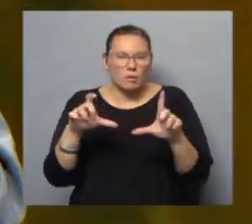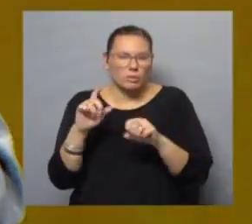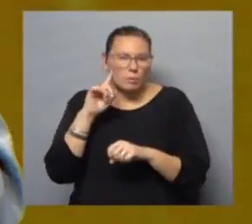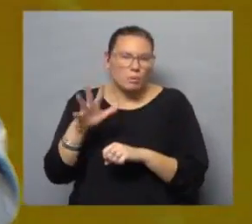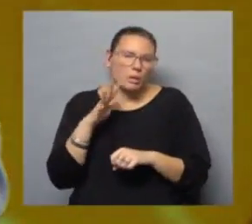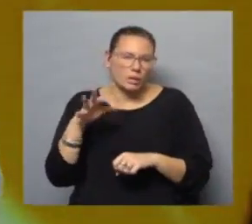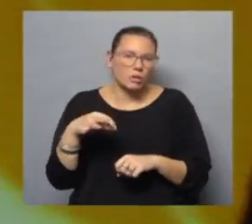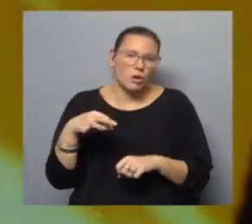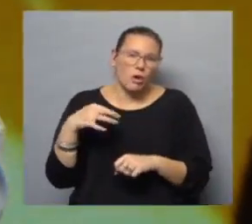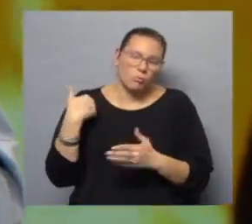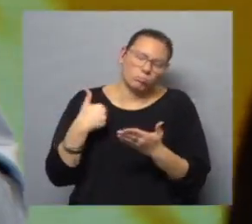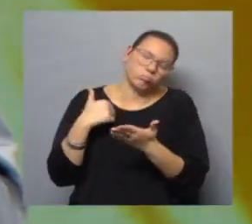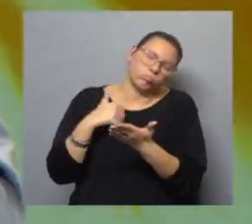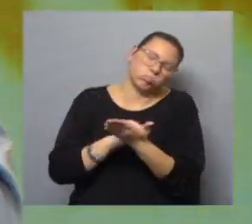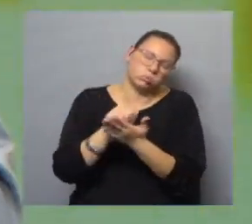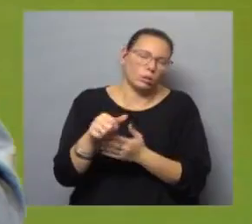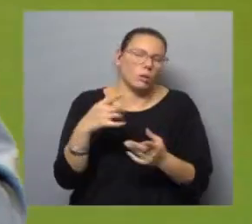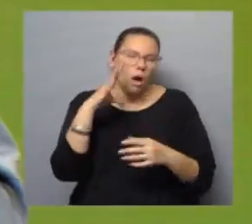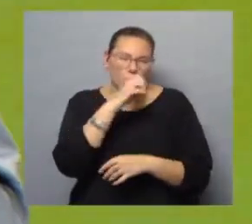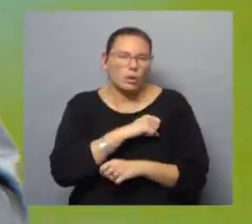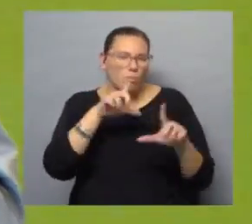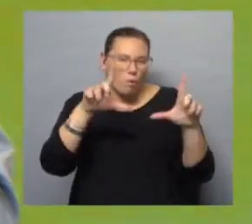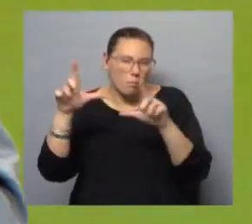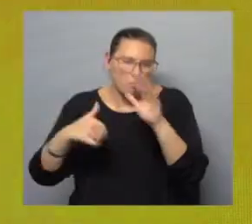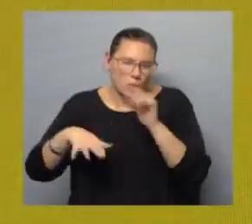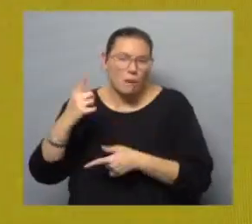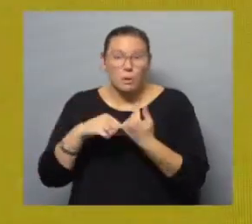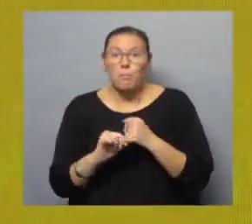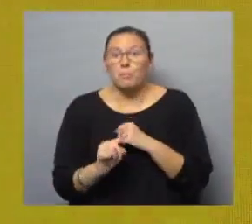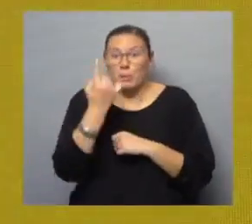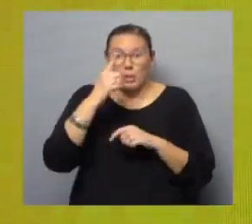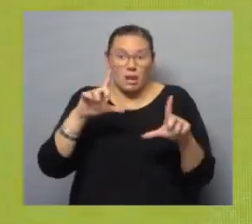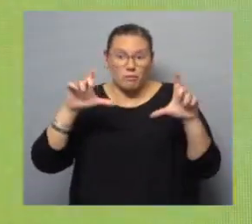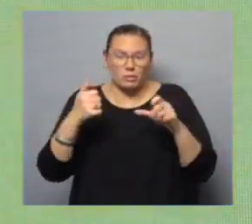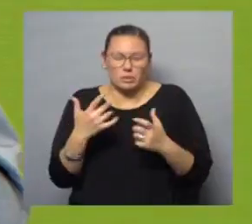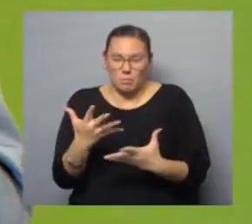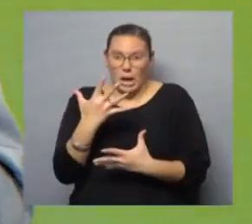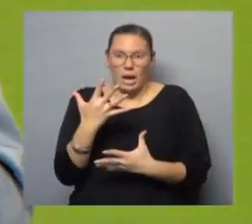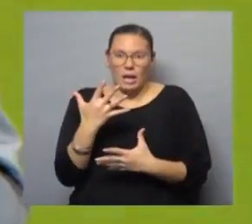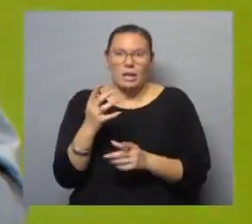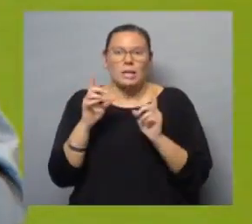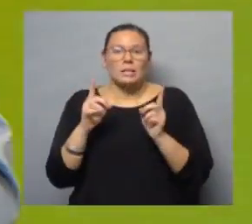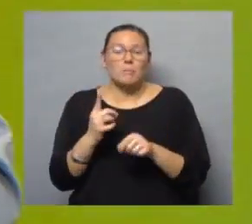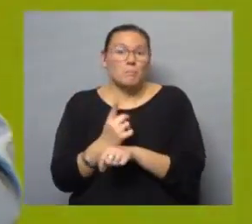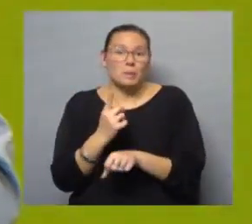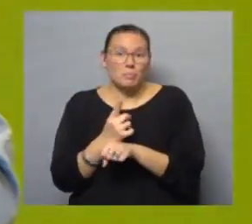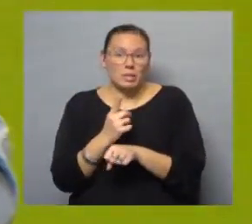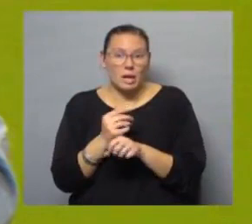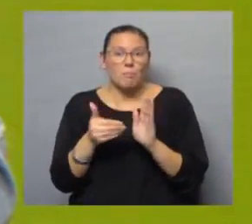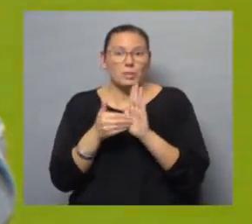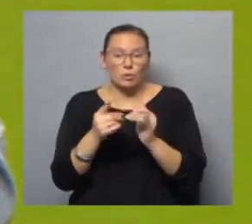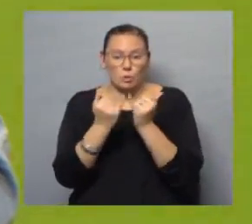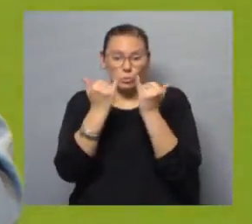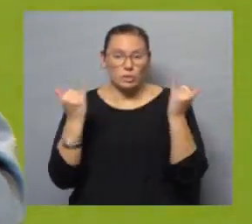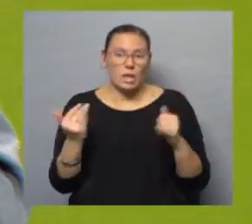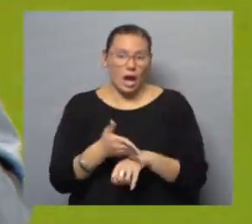de la vida útil del web nos aburriremos de ver miles de imágenes, pero estas primeras tienen eso, el impacto, y sobre todo la primera, ¿no? La que se presentó un día